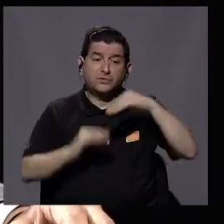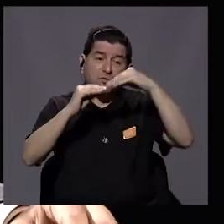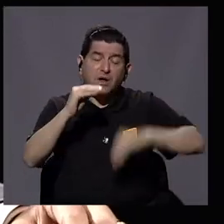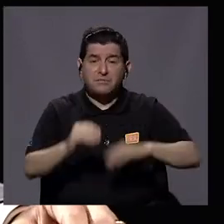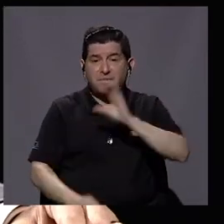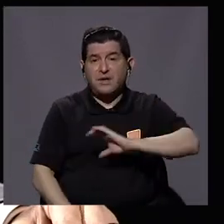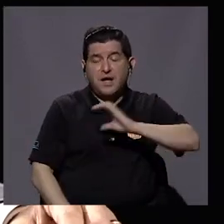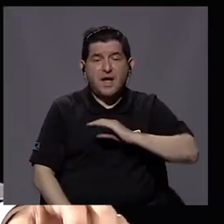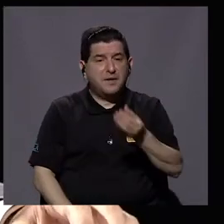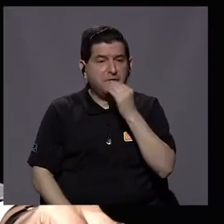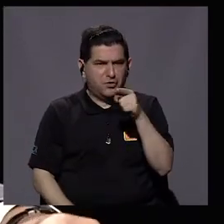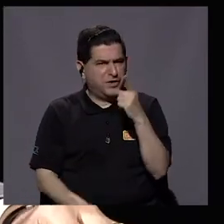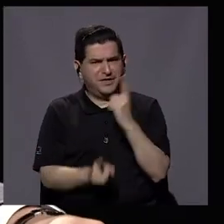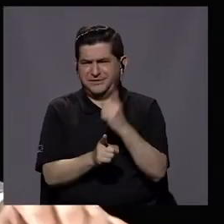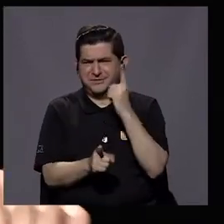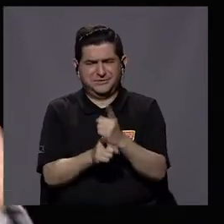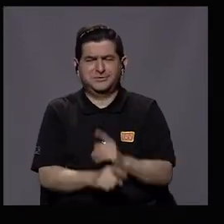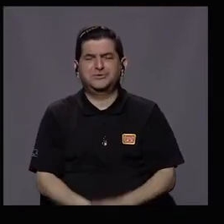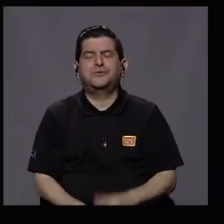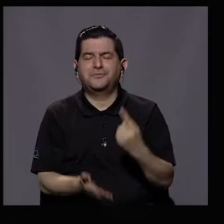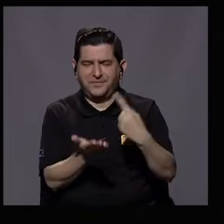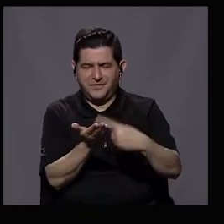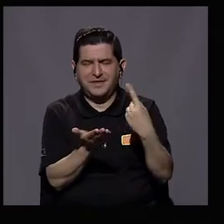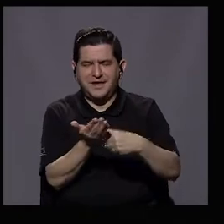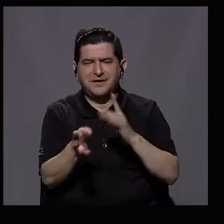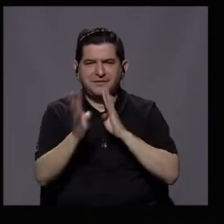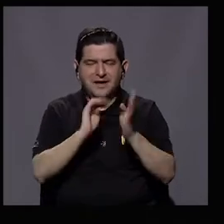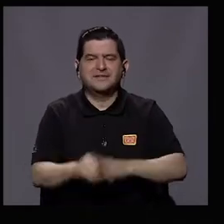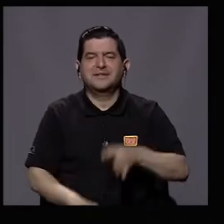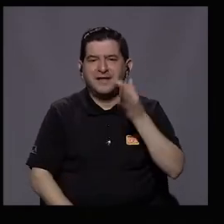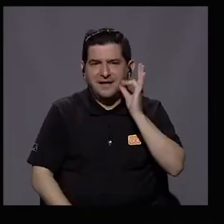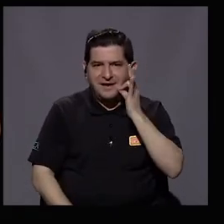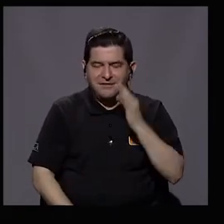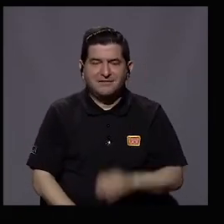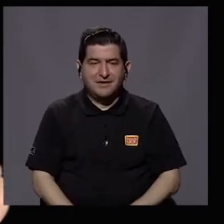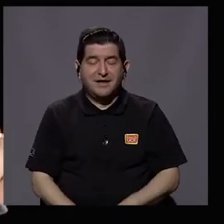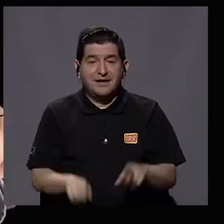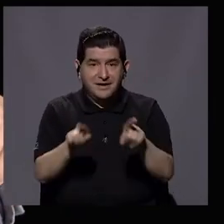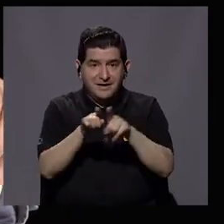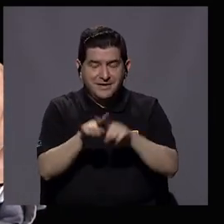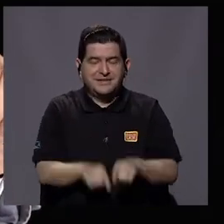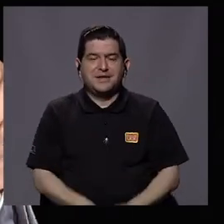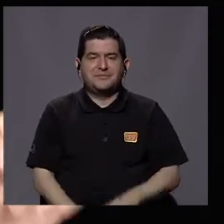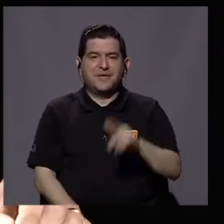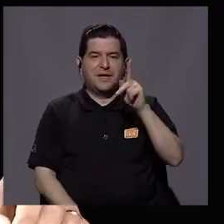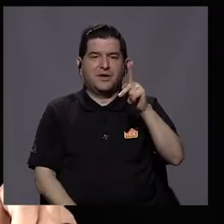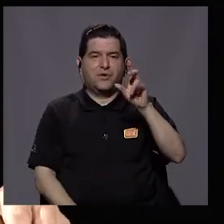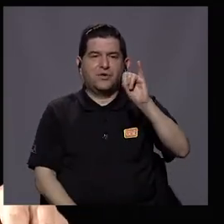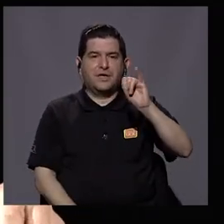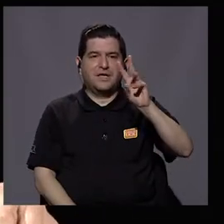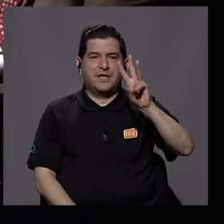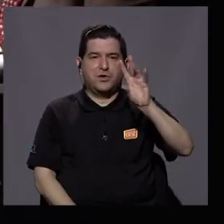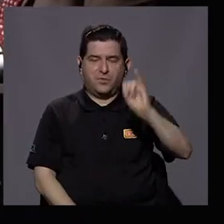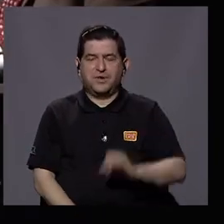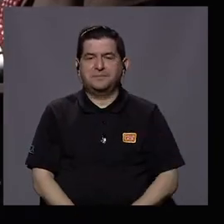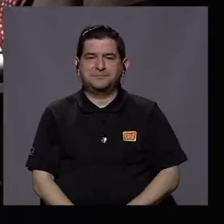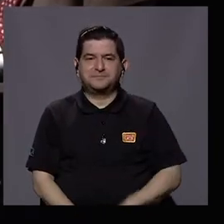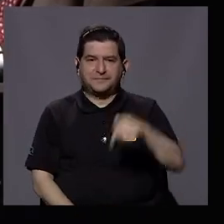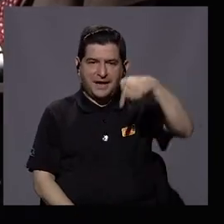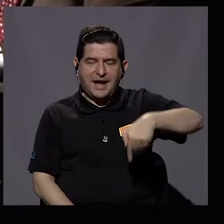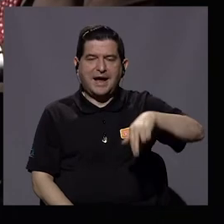menor calidad y eso no se vale. Por eso hubo un debate cuando se habló de las fresas e inclusive recientemente con el kiwi. Estoy